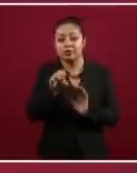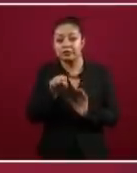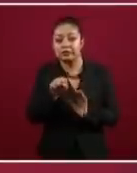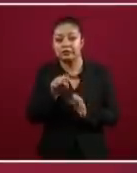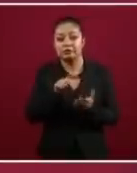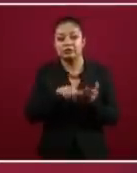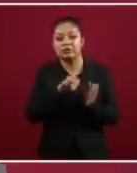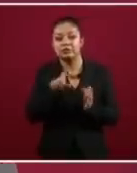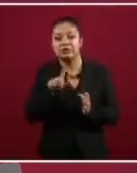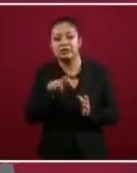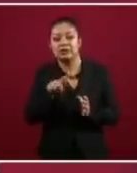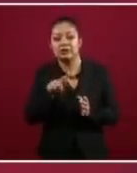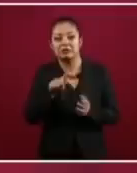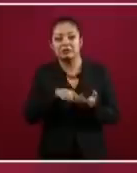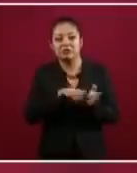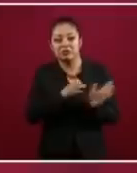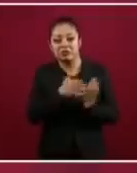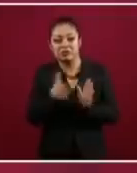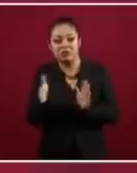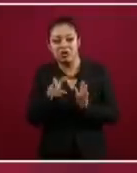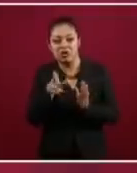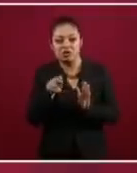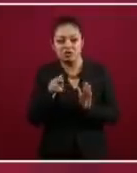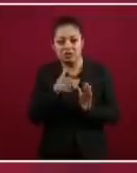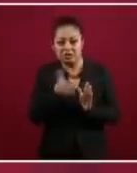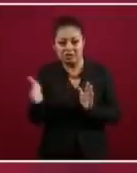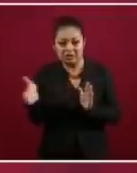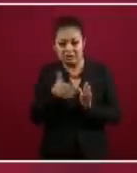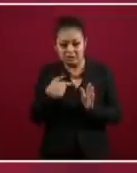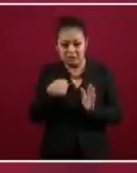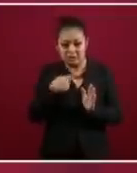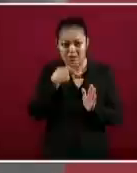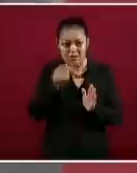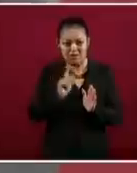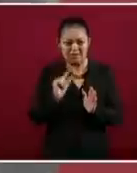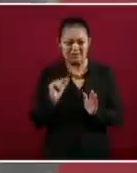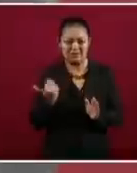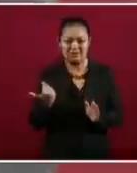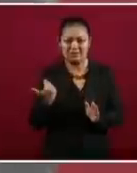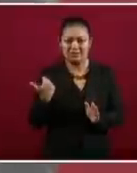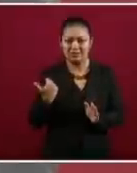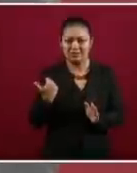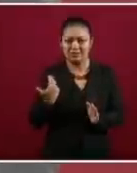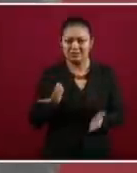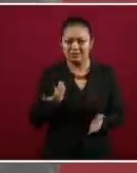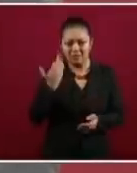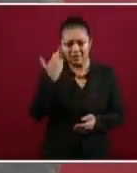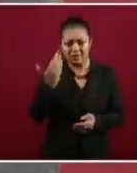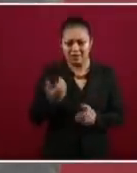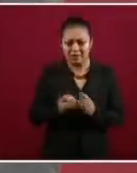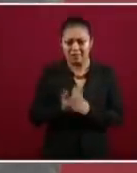los 80, de los tiempos recientes, del periodo neoliberal.